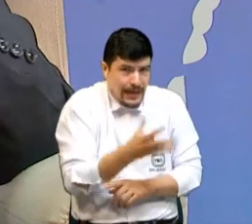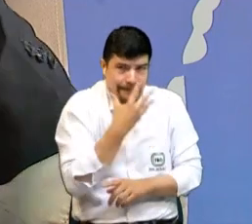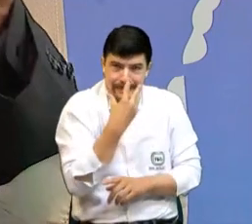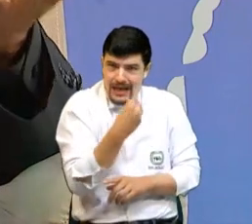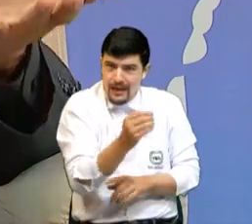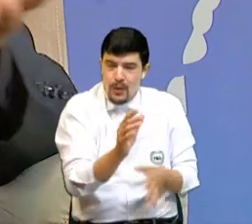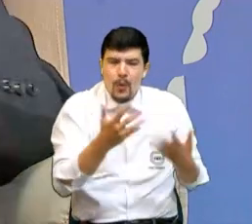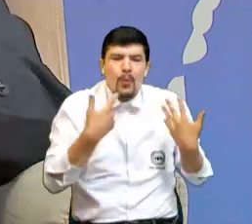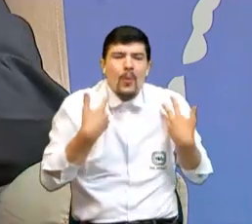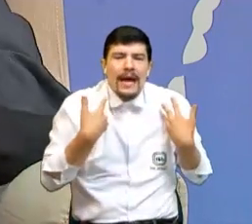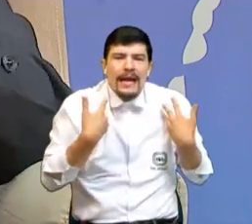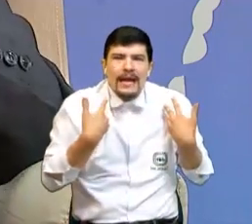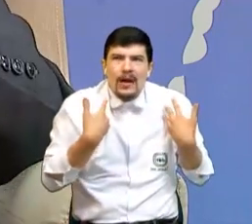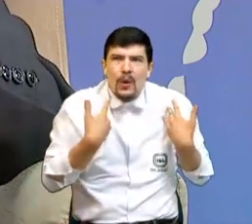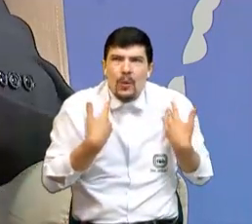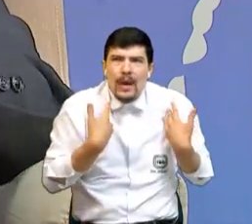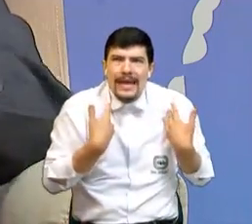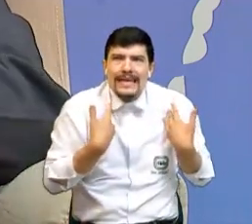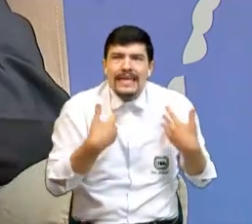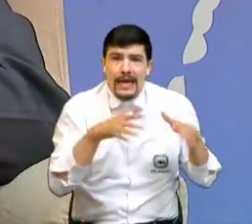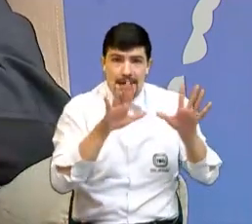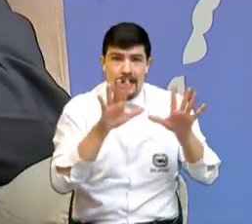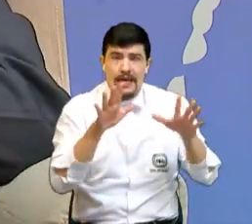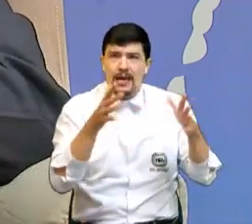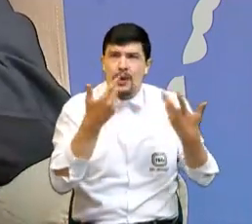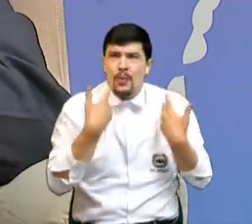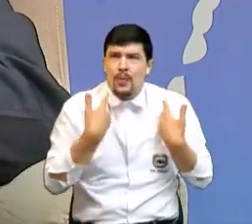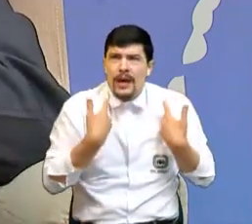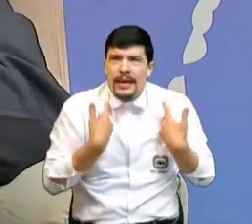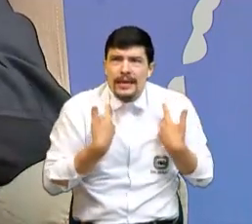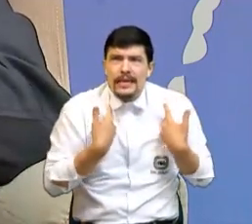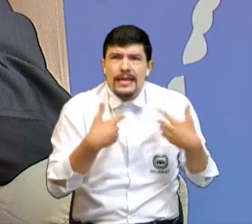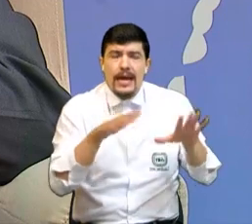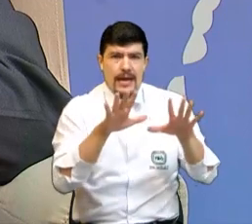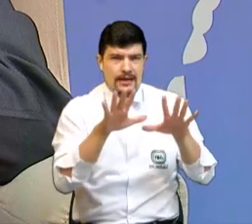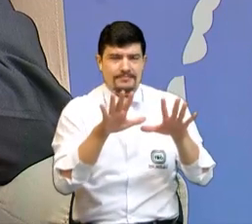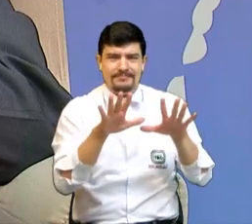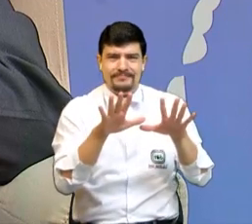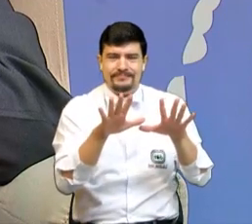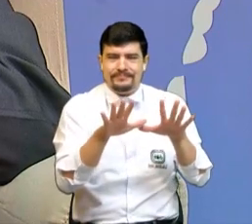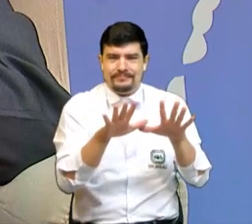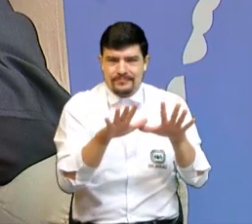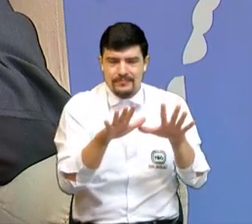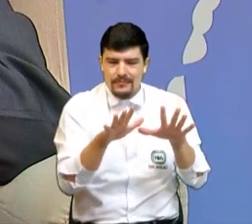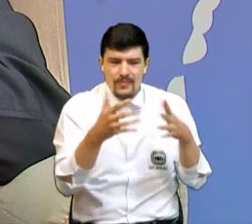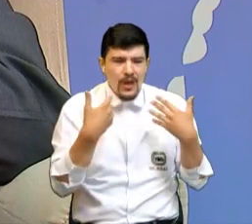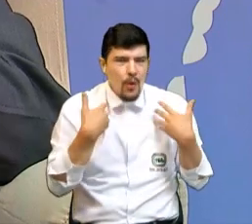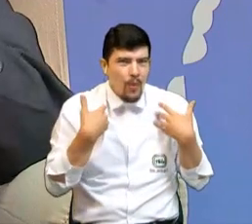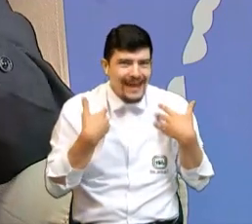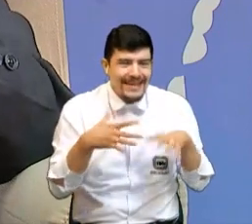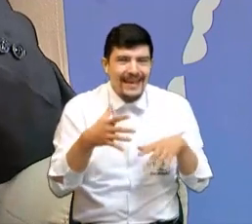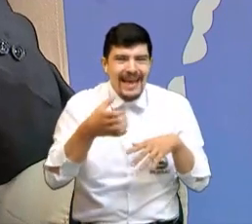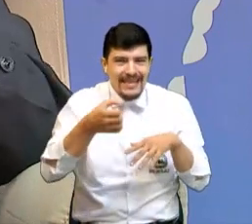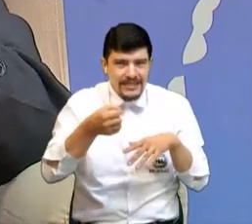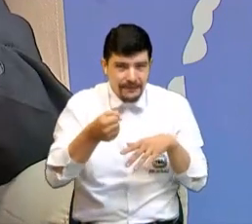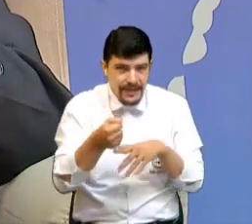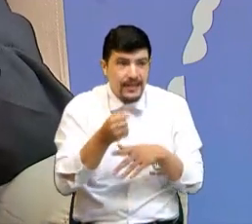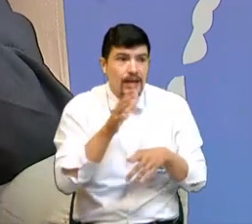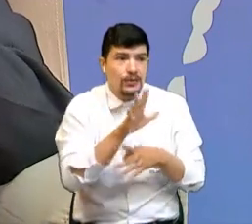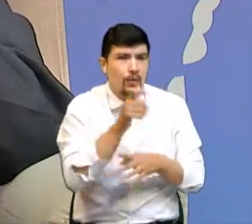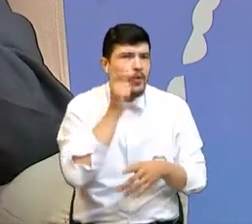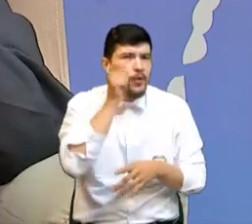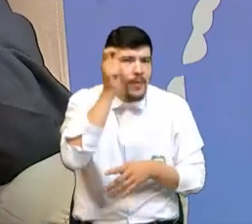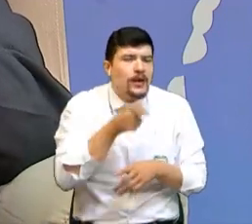por cualquiera de las cavidades, ¿sí? del ser humano, eso ya es un delito más